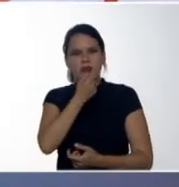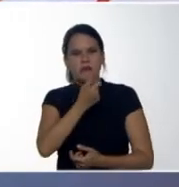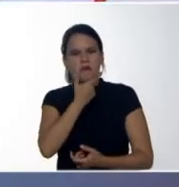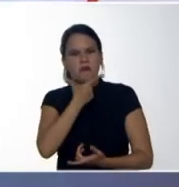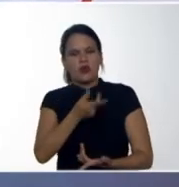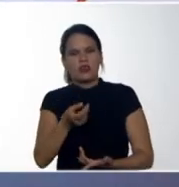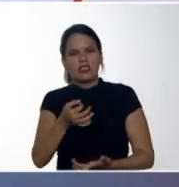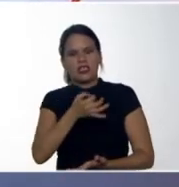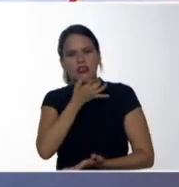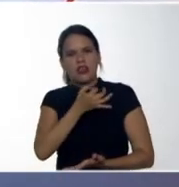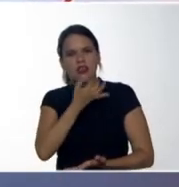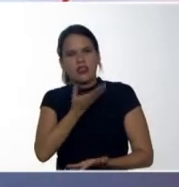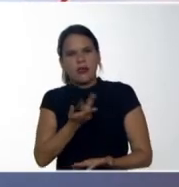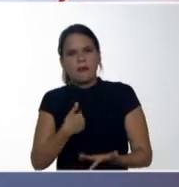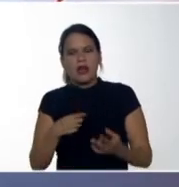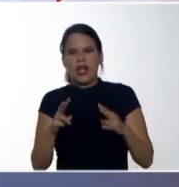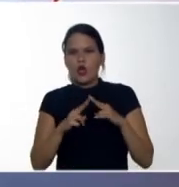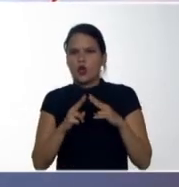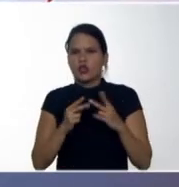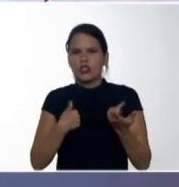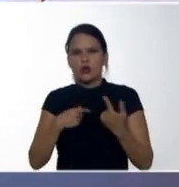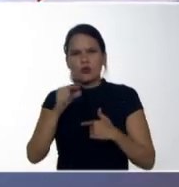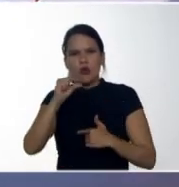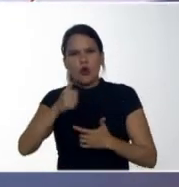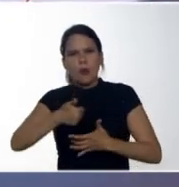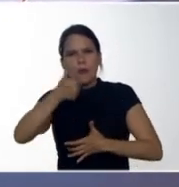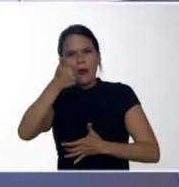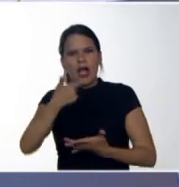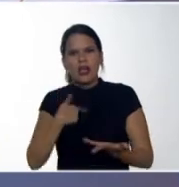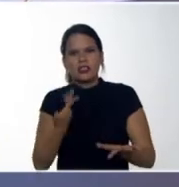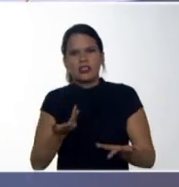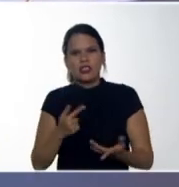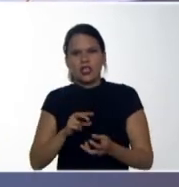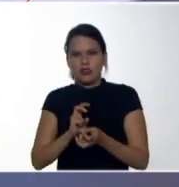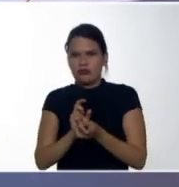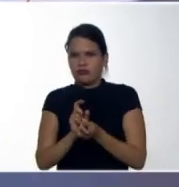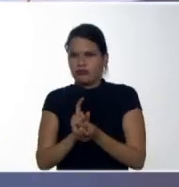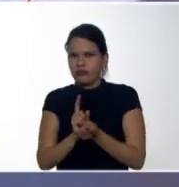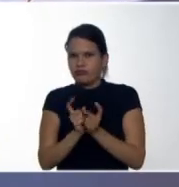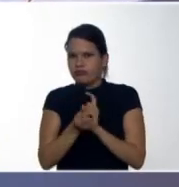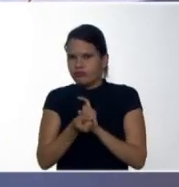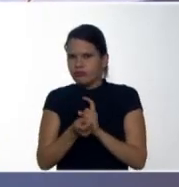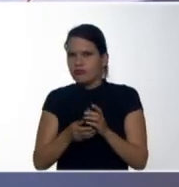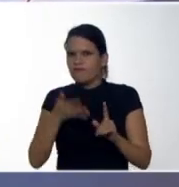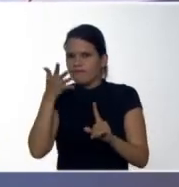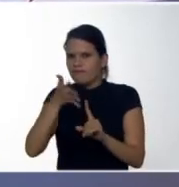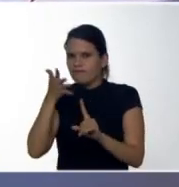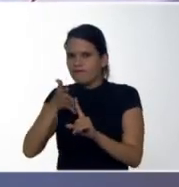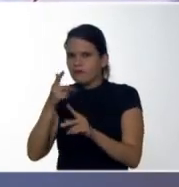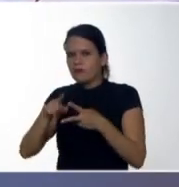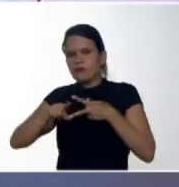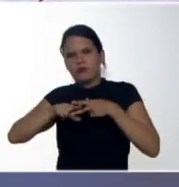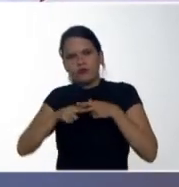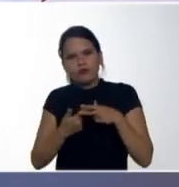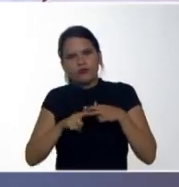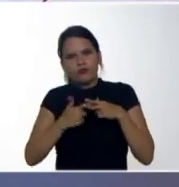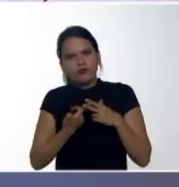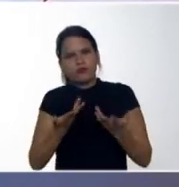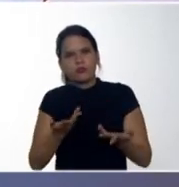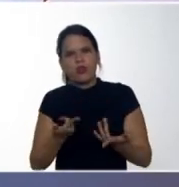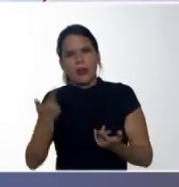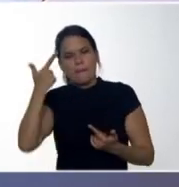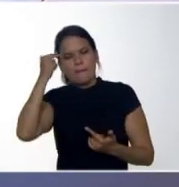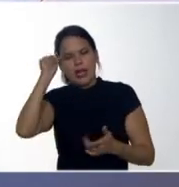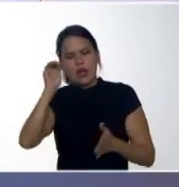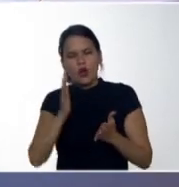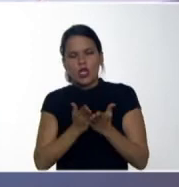tarde para conocer un poco más acerca de lo que son las adaptaciones, recomendaciones y orientaciones para